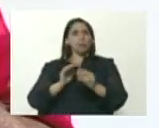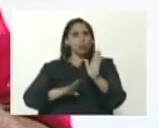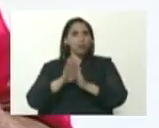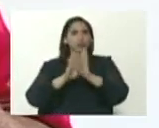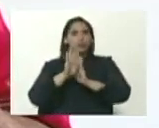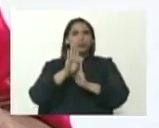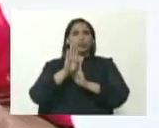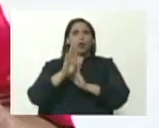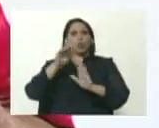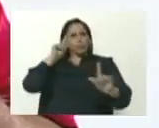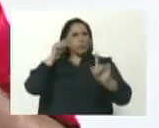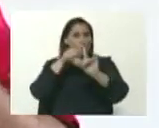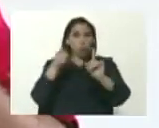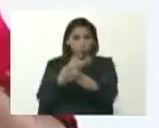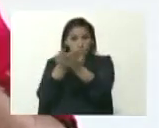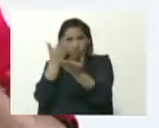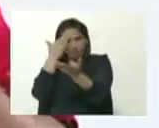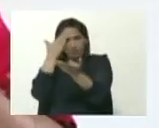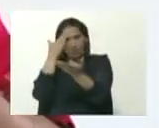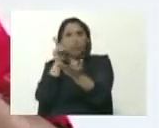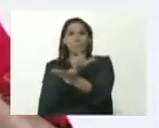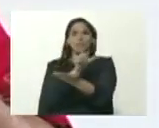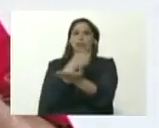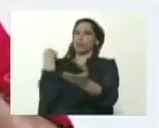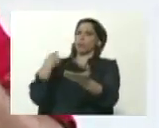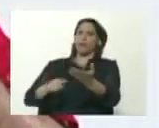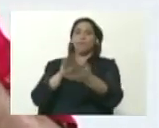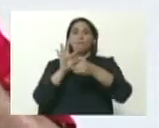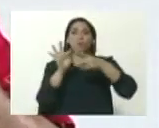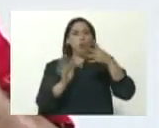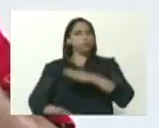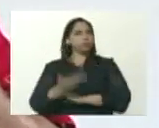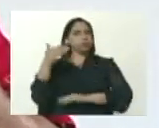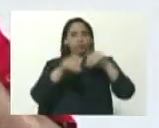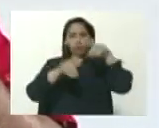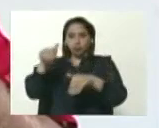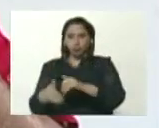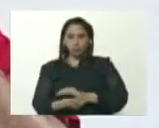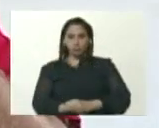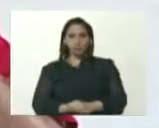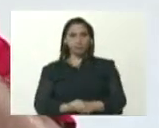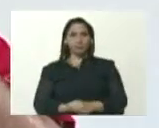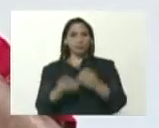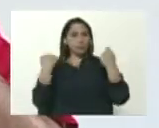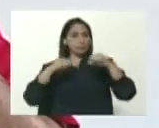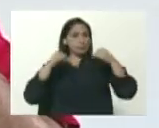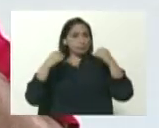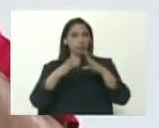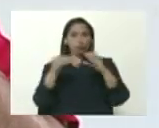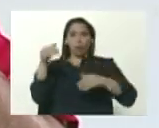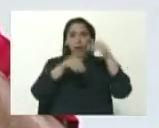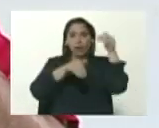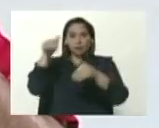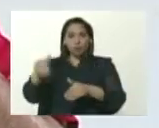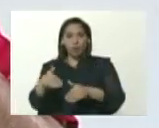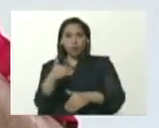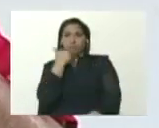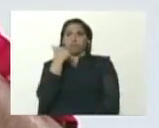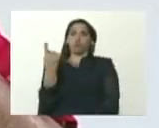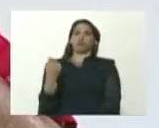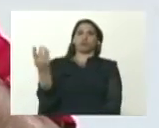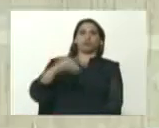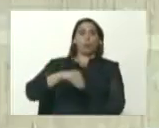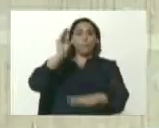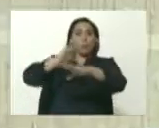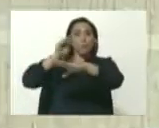una meta porque usted sabe que el partido tiene una función electoral, prepararnos para todas las elecciones que se